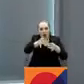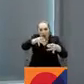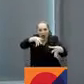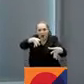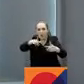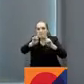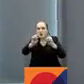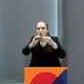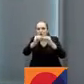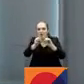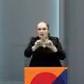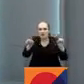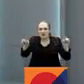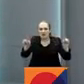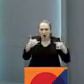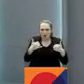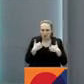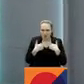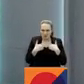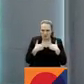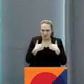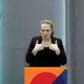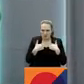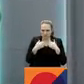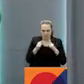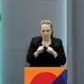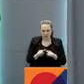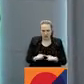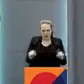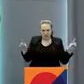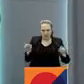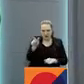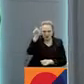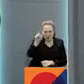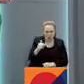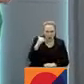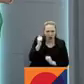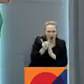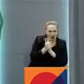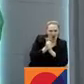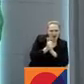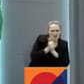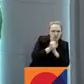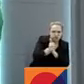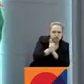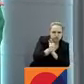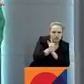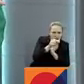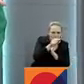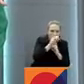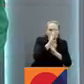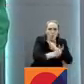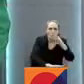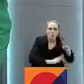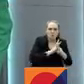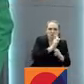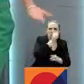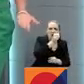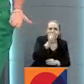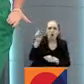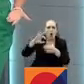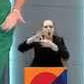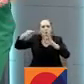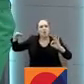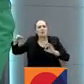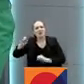presenta una inquietud general, y es el por qué con ese talento y esos resultados no se producen de la misma forma en los Juegos Olímpicos. Y la respuesta